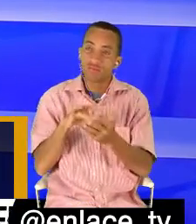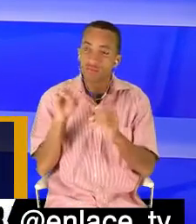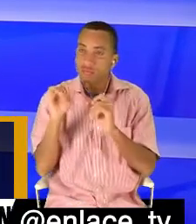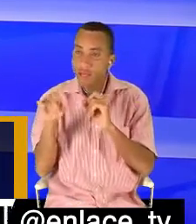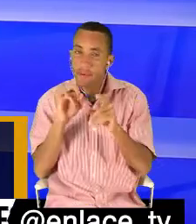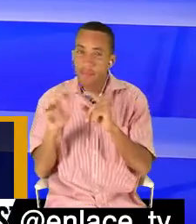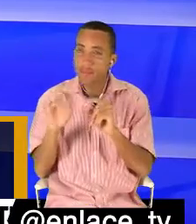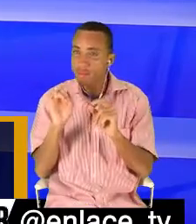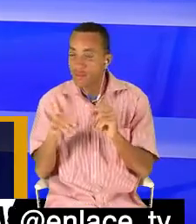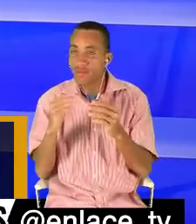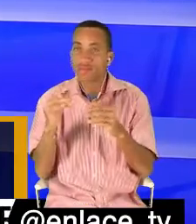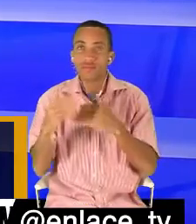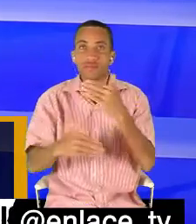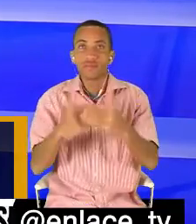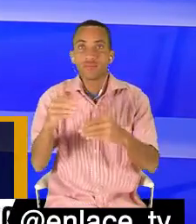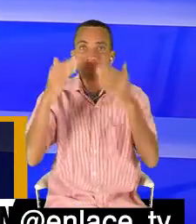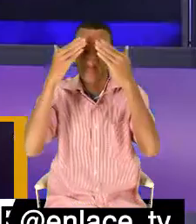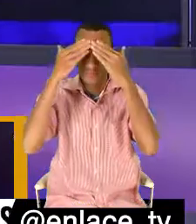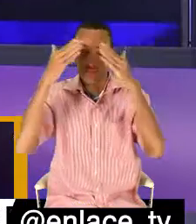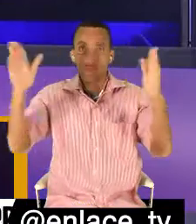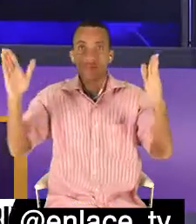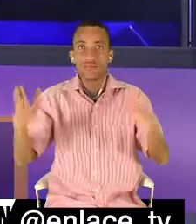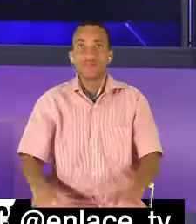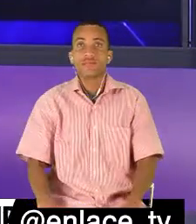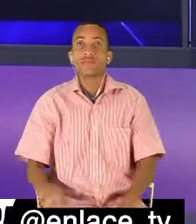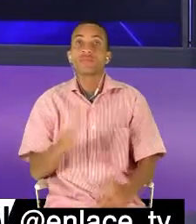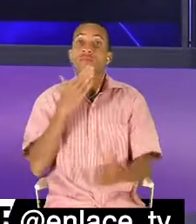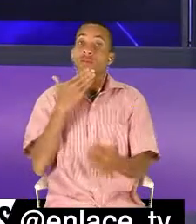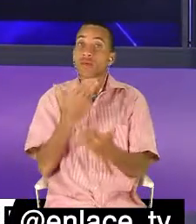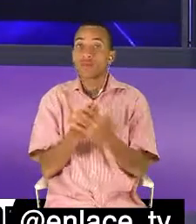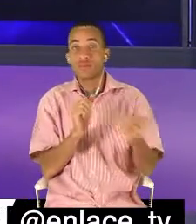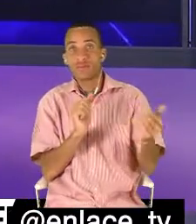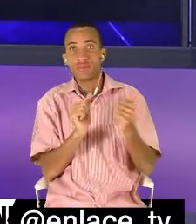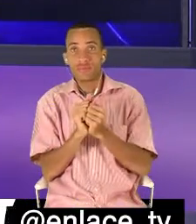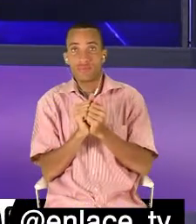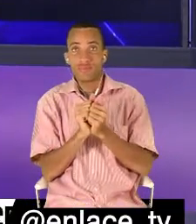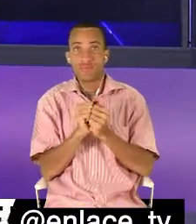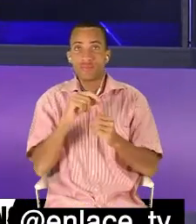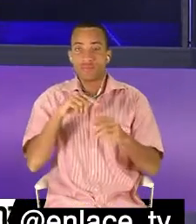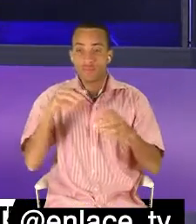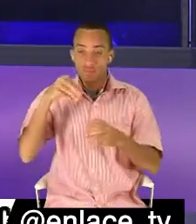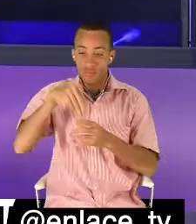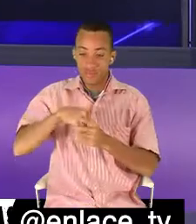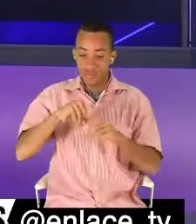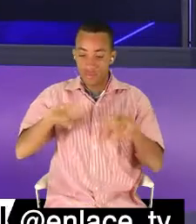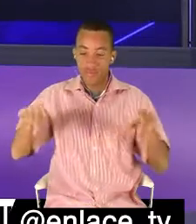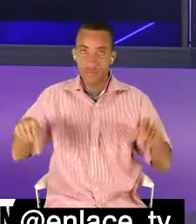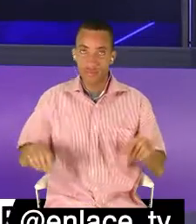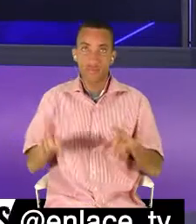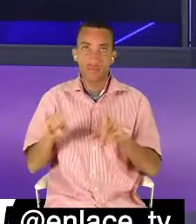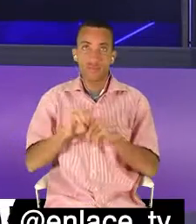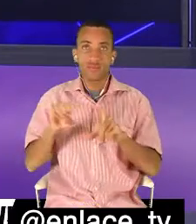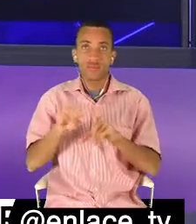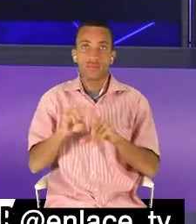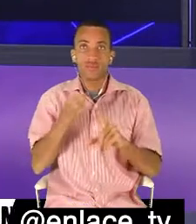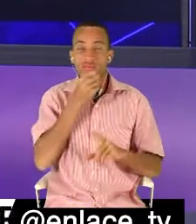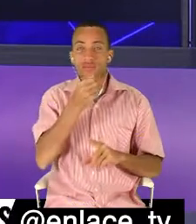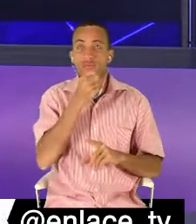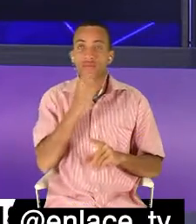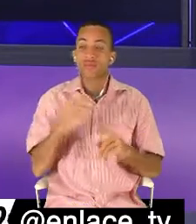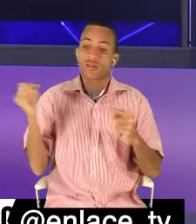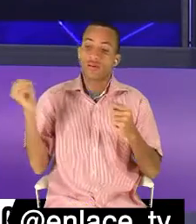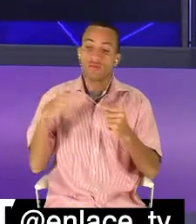porque de esa manera construimos democracia. Muchísimas gracias por acompañarnos en el set de Enlace Noticias para extender esta invitación, este foro por la